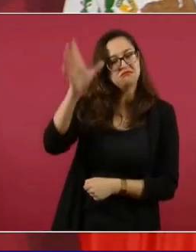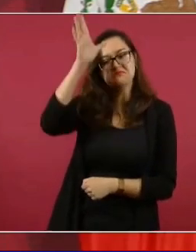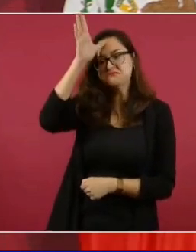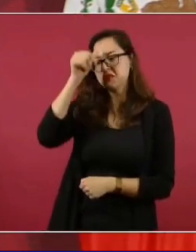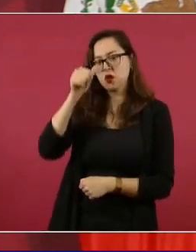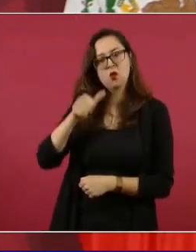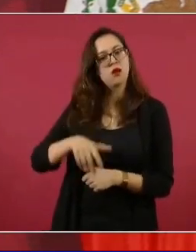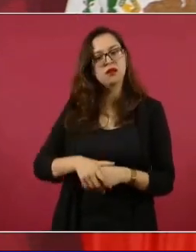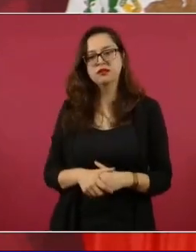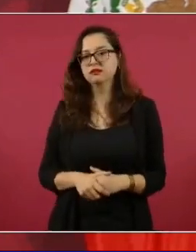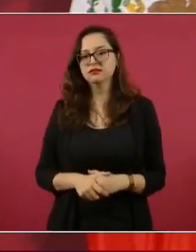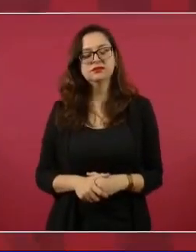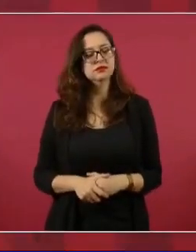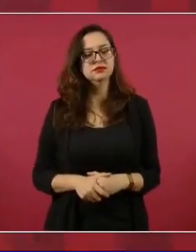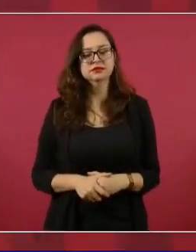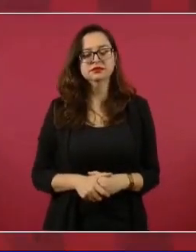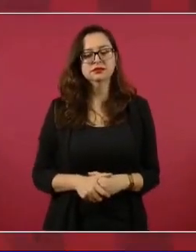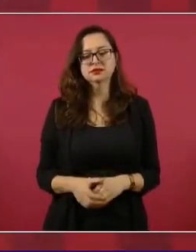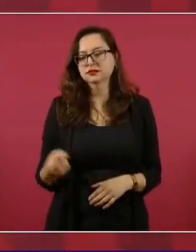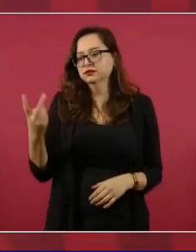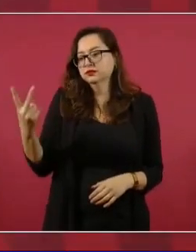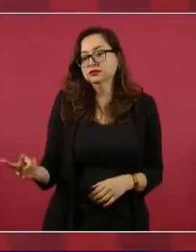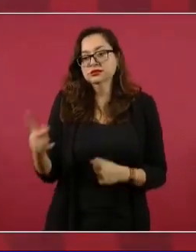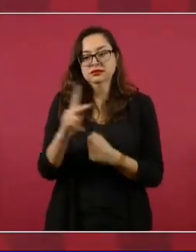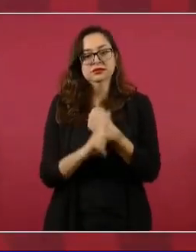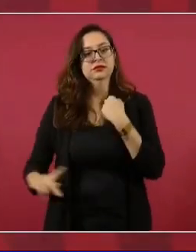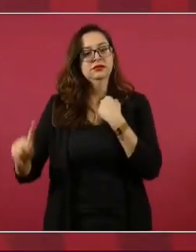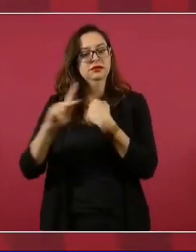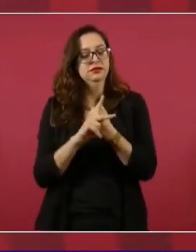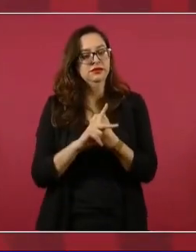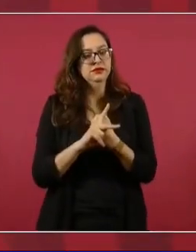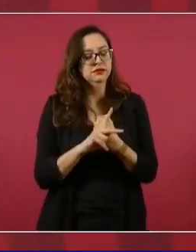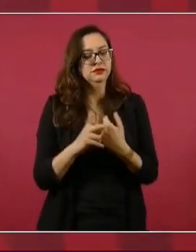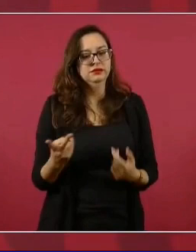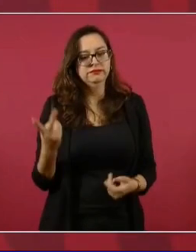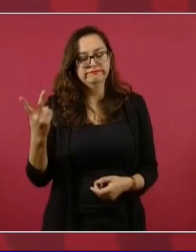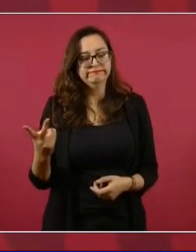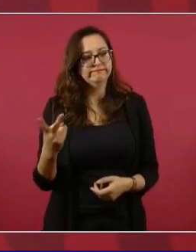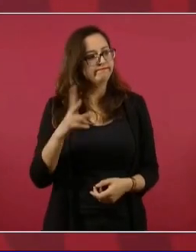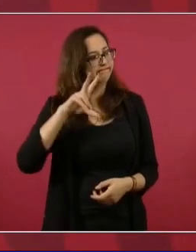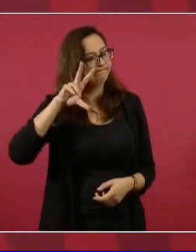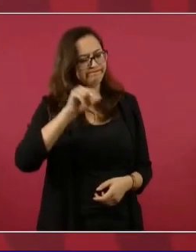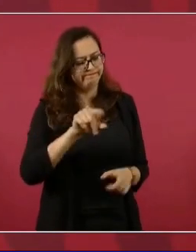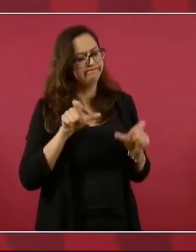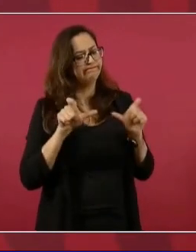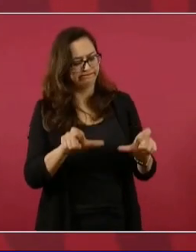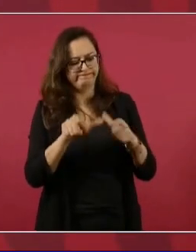2 en contra y 2 abstenciones.